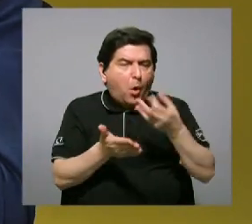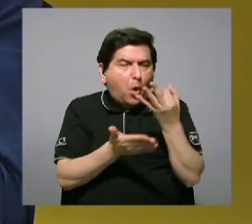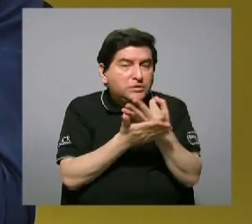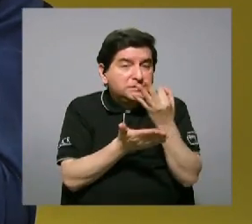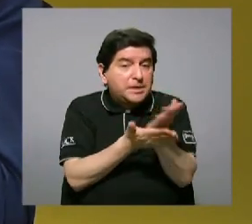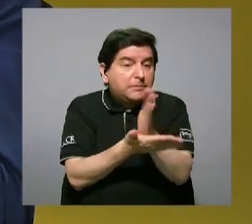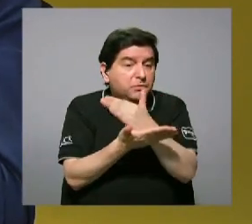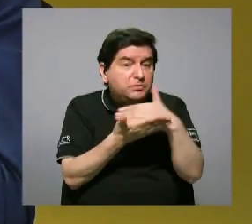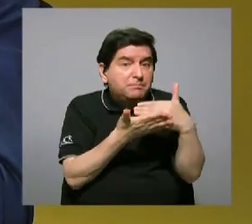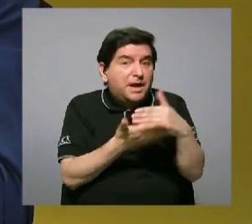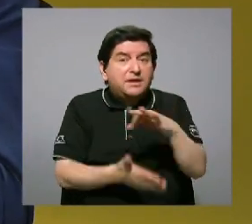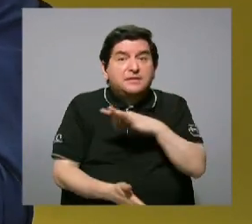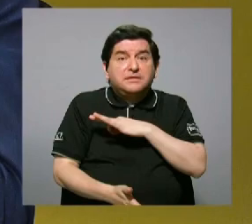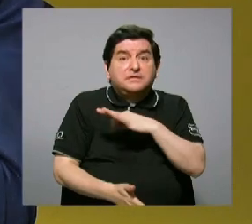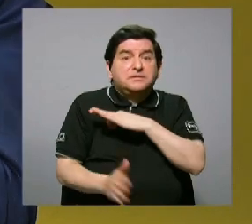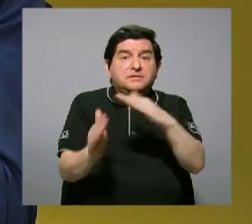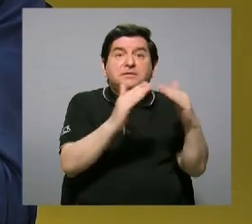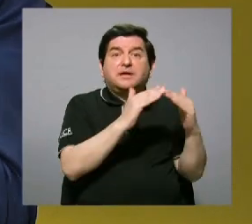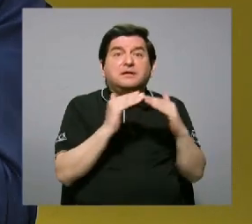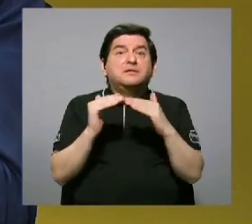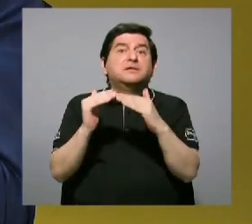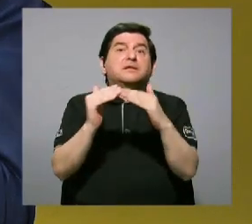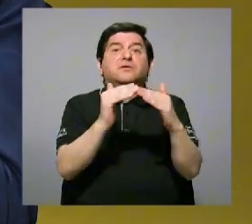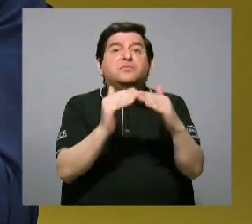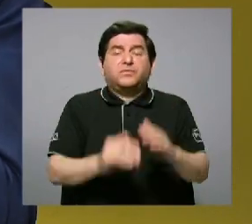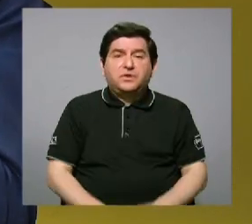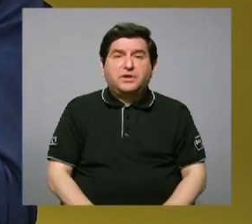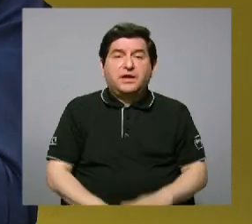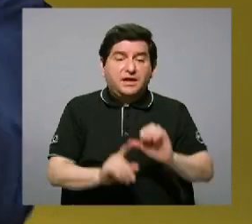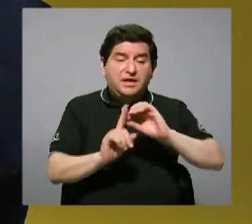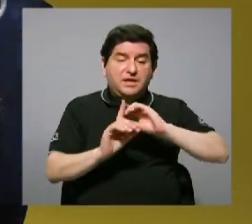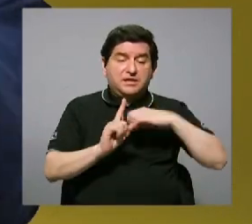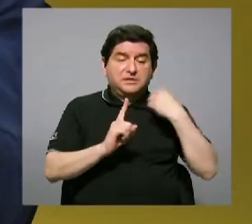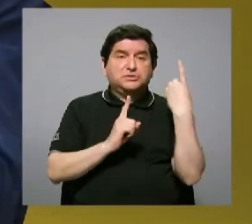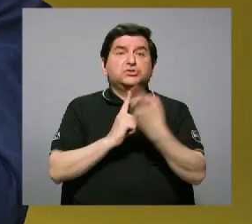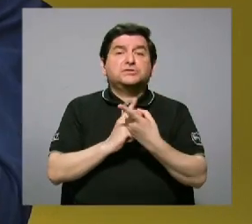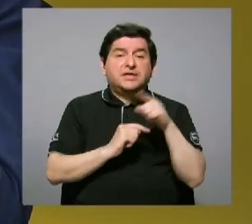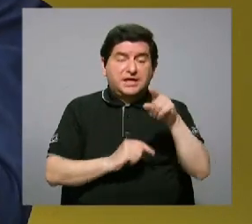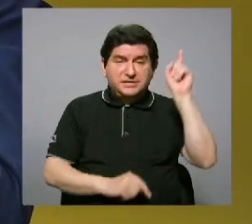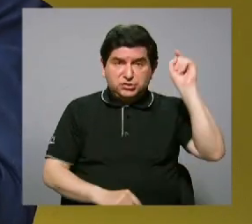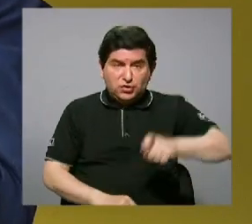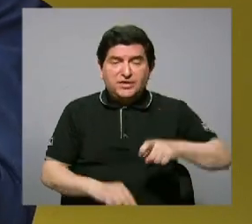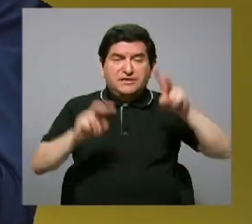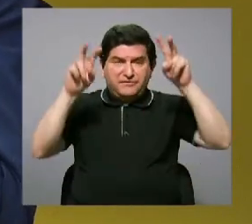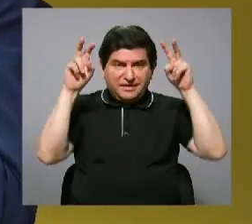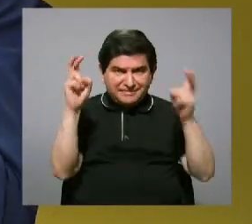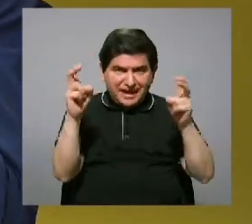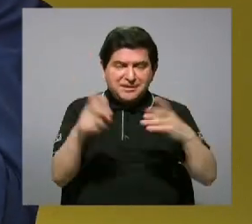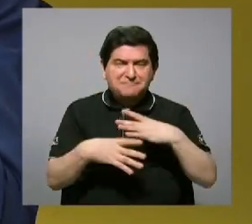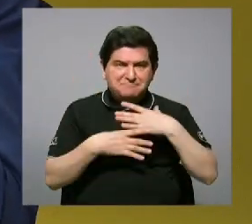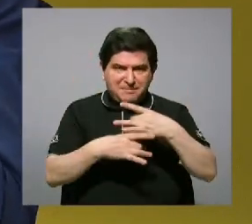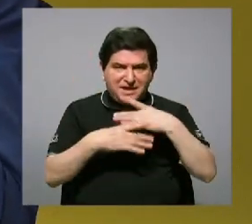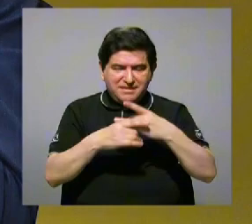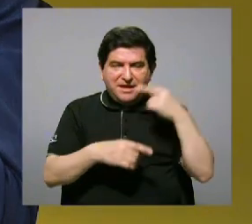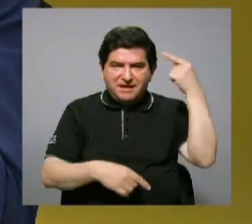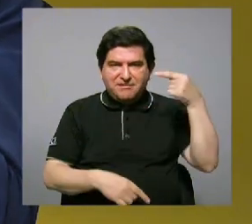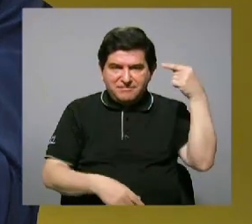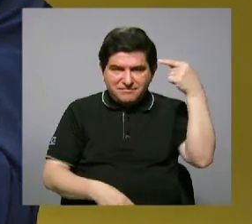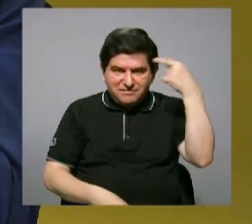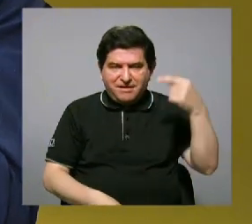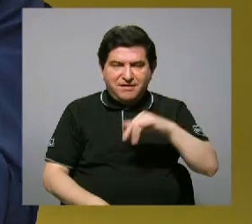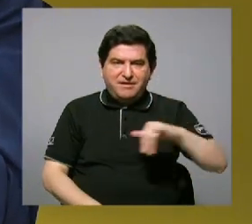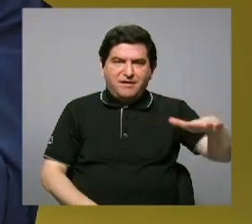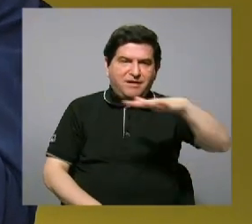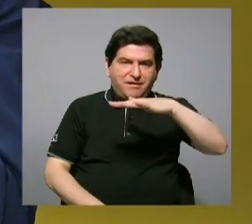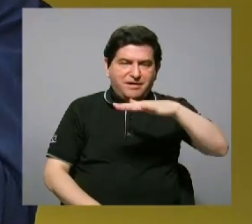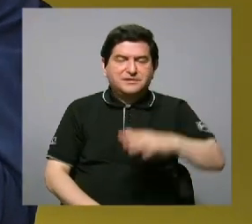como parte del bienestar de la comunidad, como parte del bienestar de la sociedad, que eso debería ser como un tema de interés del Estado, ¿verdad? Y entonces, así como